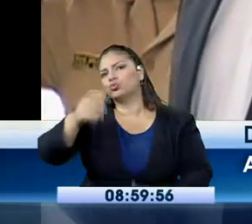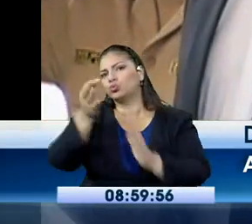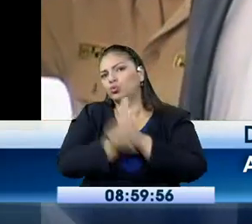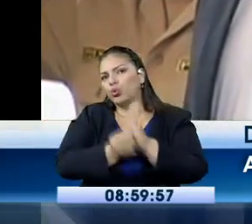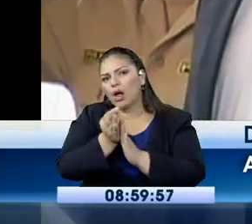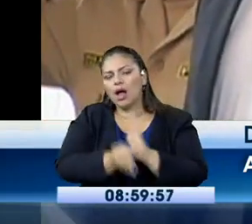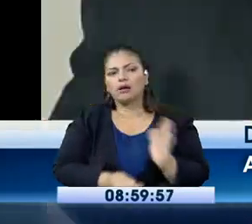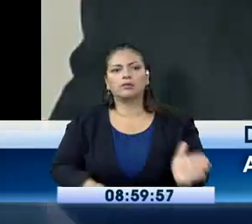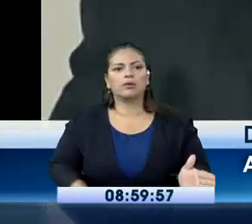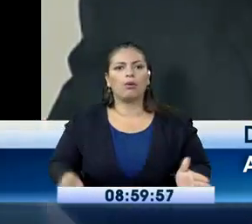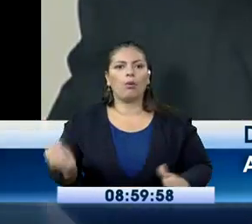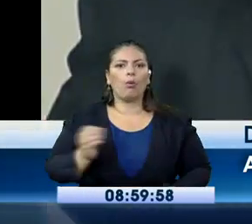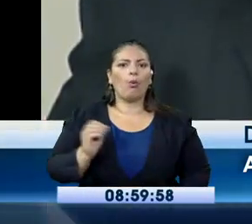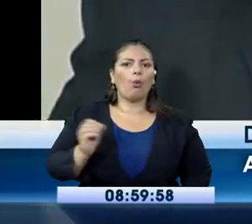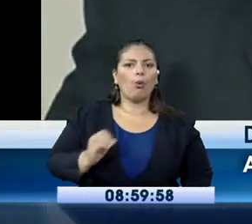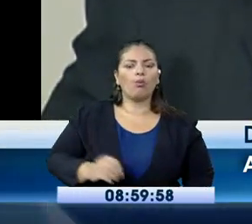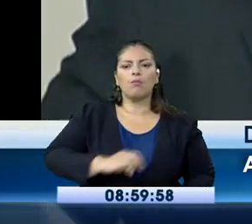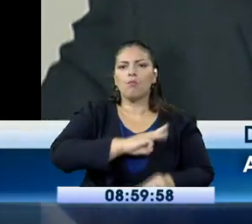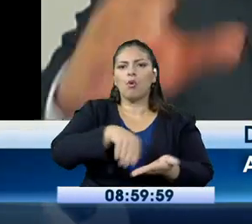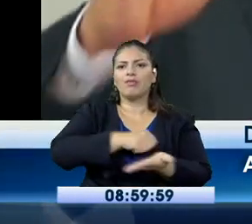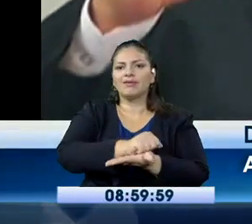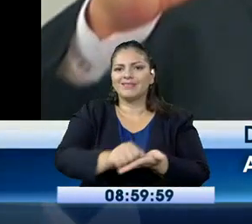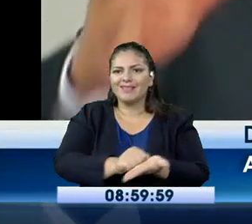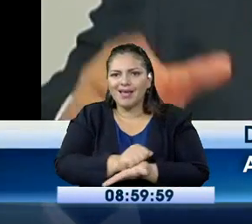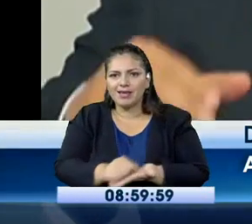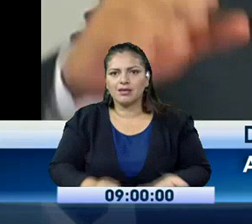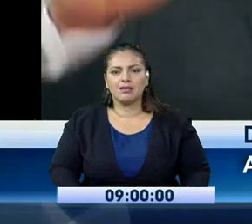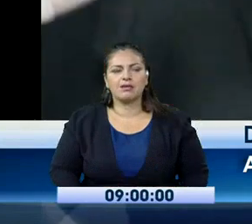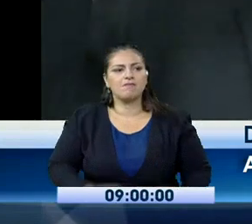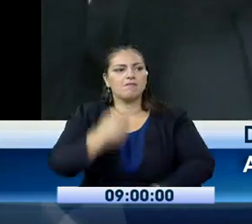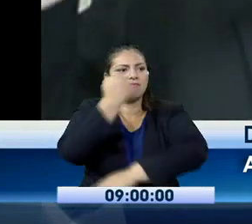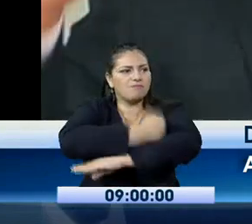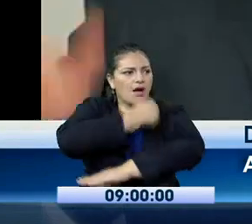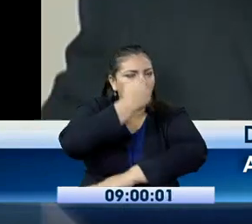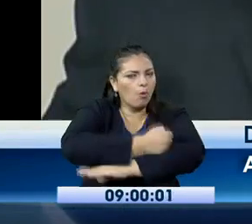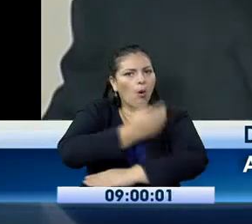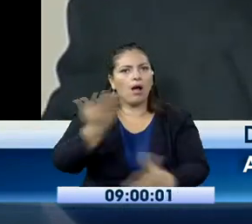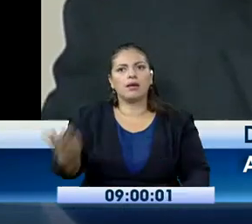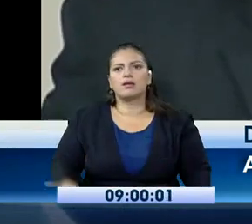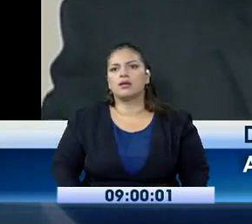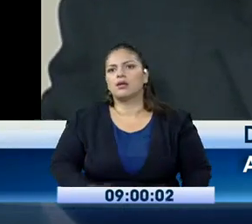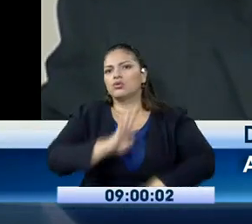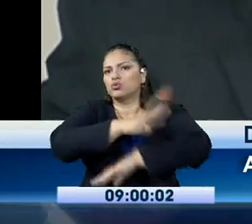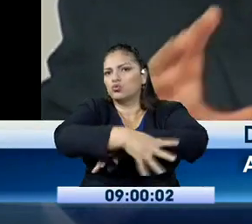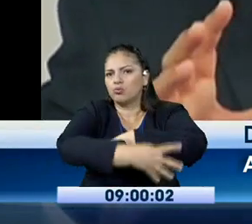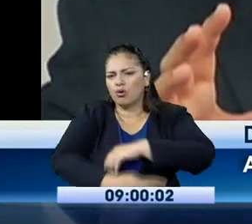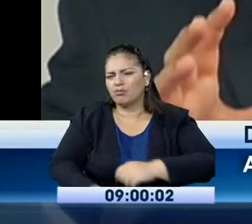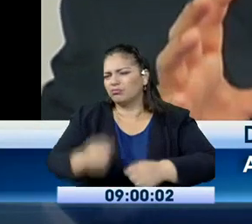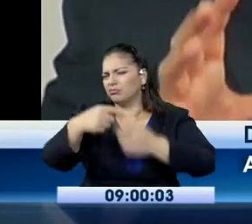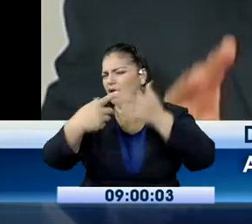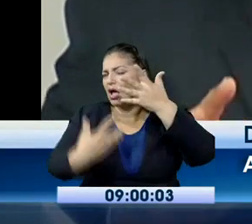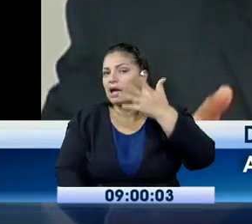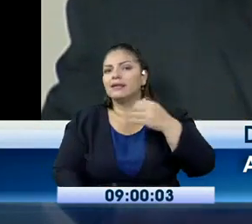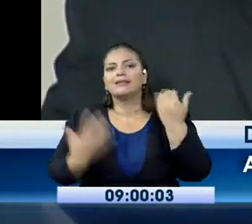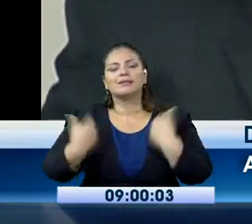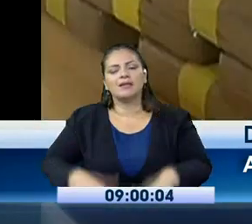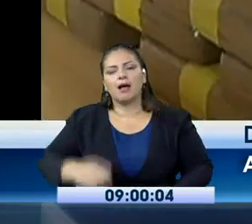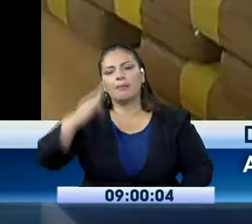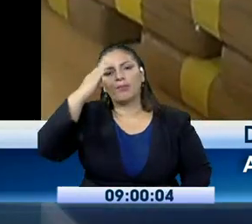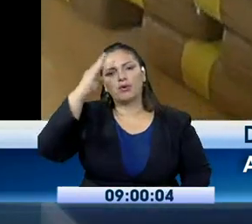es en Monte Sinaí, tuvimos en Pascual, estamos en el suburbio de Guayaquil, etc. Todas esas zonas se están